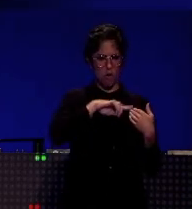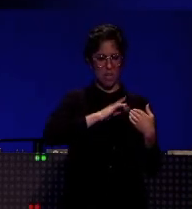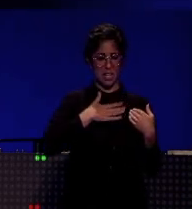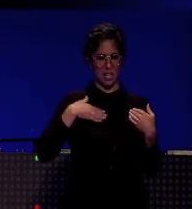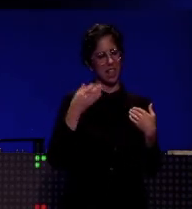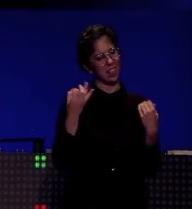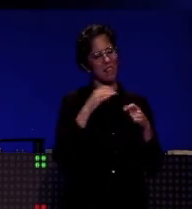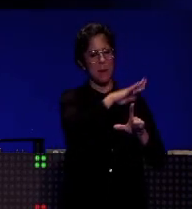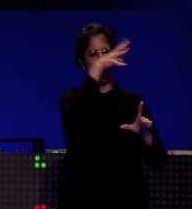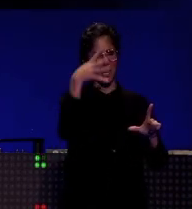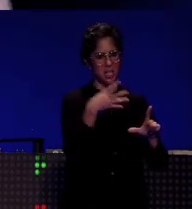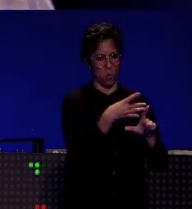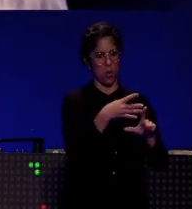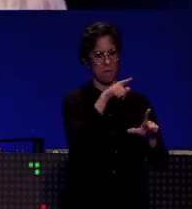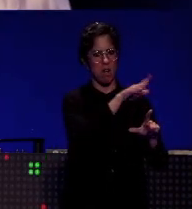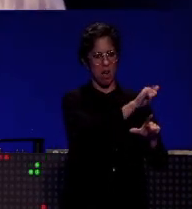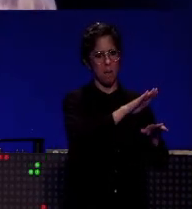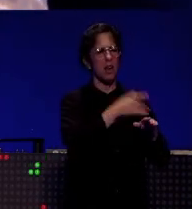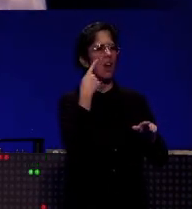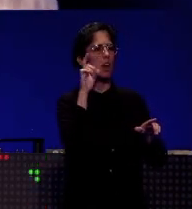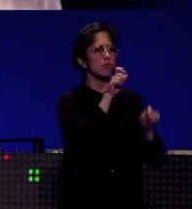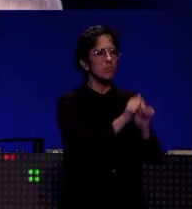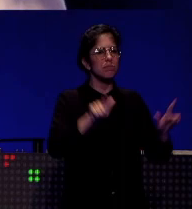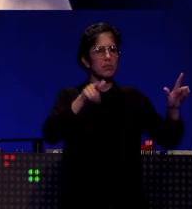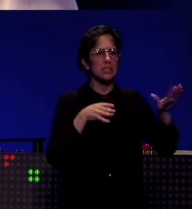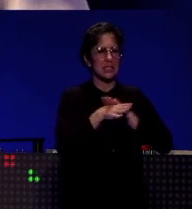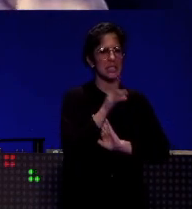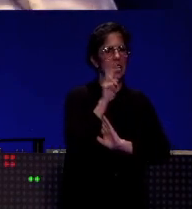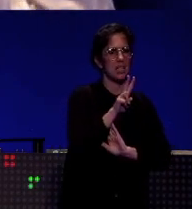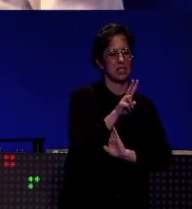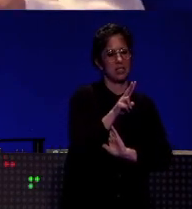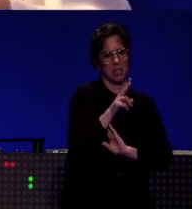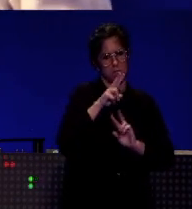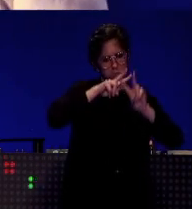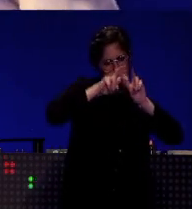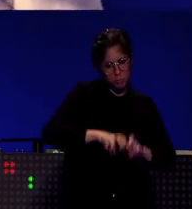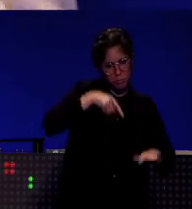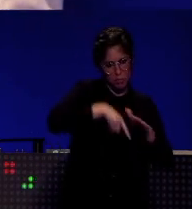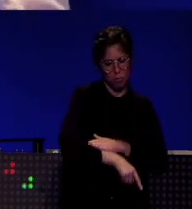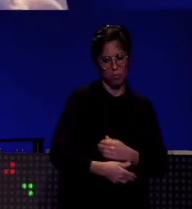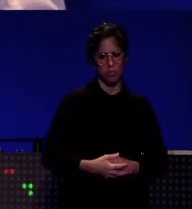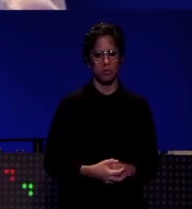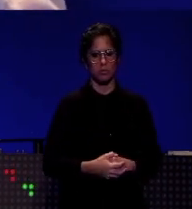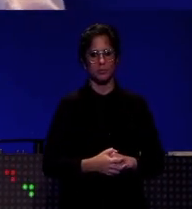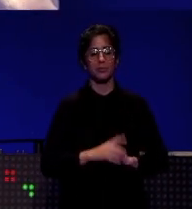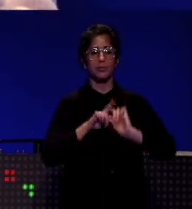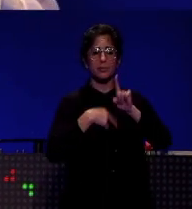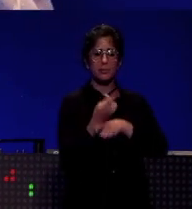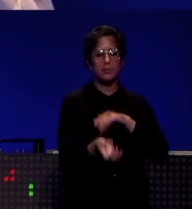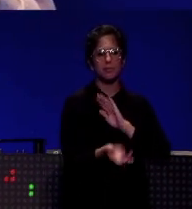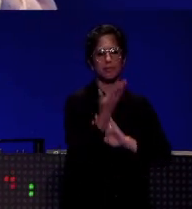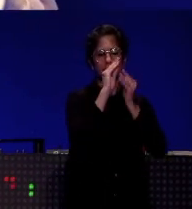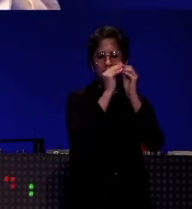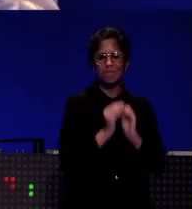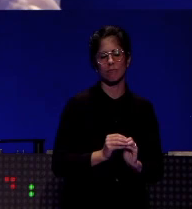queramos dar la información principal seguidamente creamos un pdf que es el prsc it